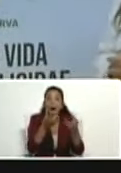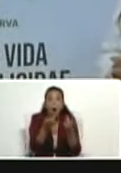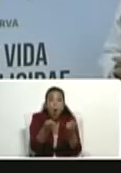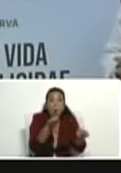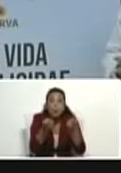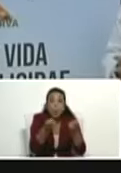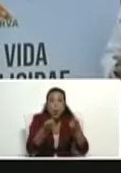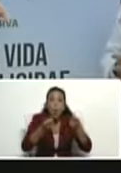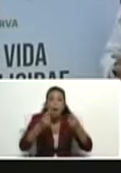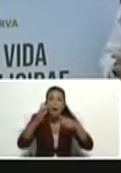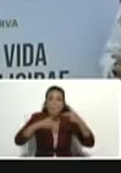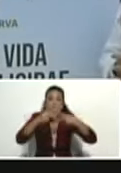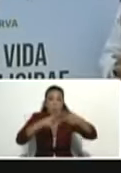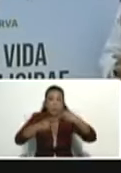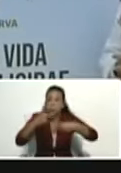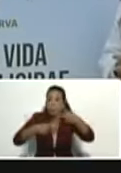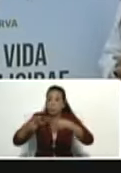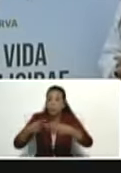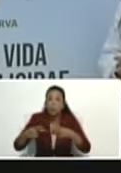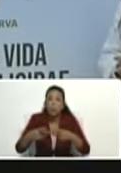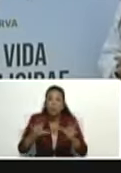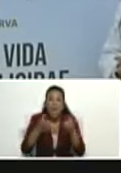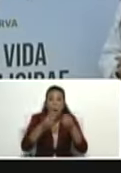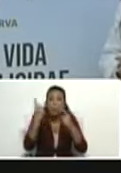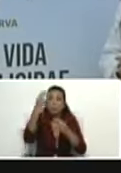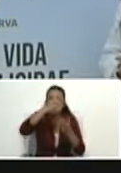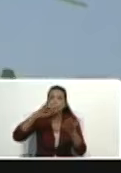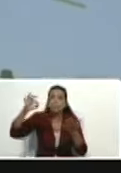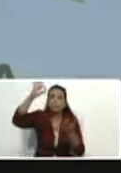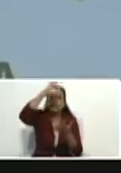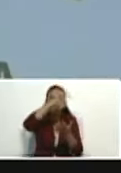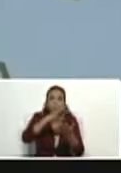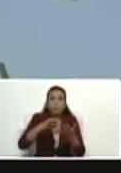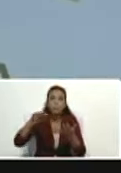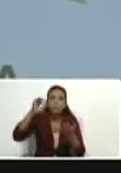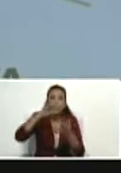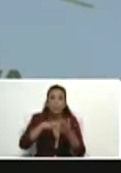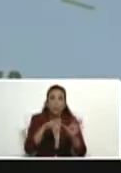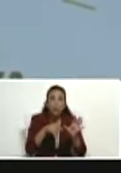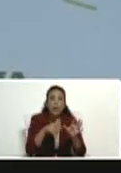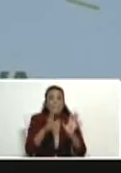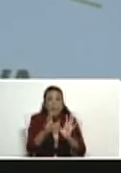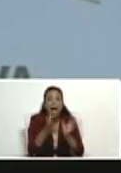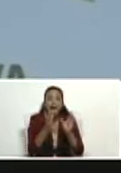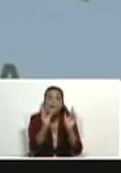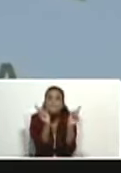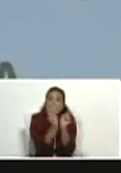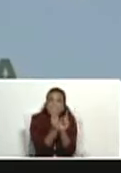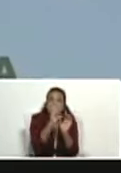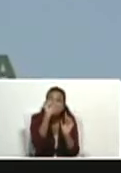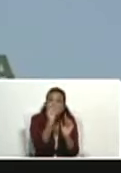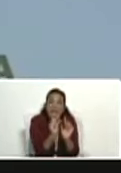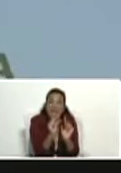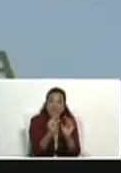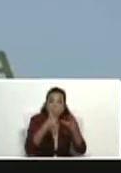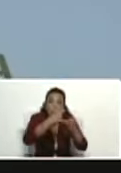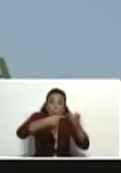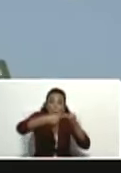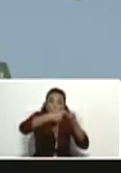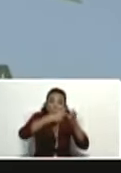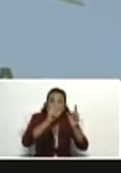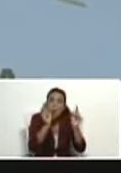ciclo aquí, a nivel larval, y, por supuesto, mientras menor sea la cantidad de larvas que